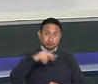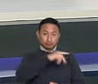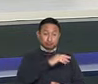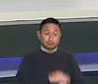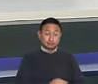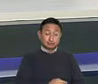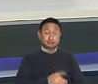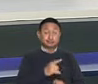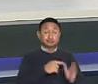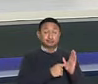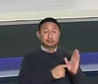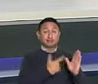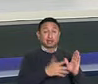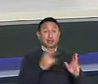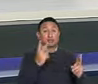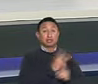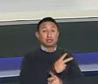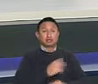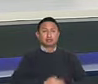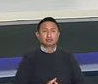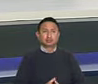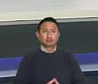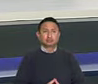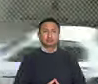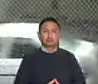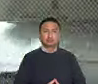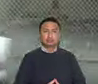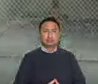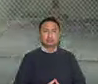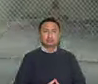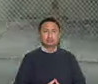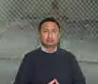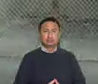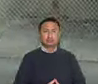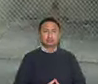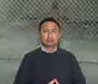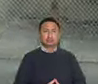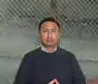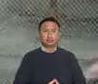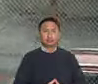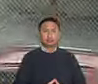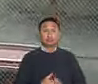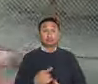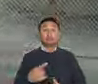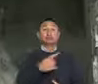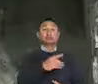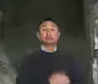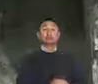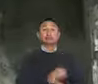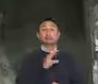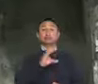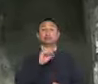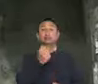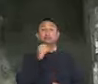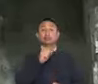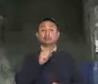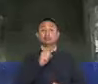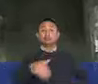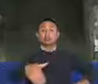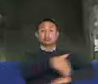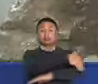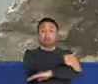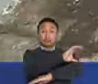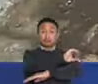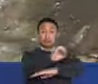que representa un grave peligro. En el sector de Las Casas, centro norte de Quito, sobre la avenida Mariscal